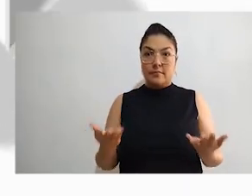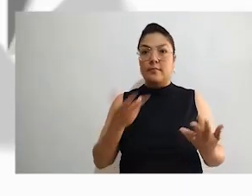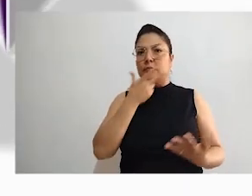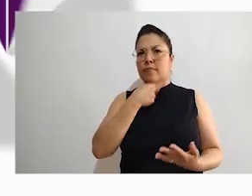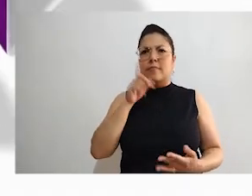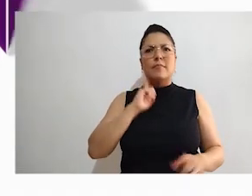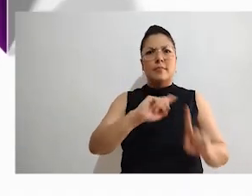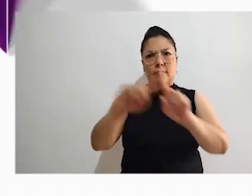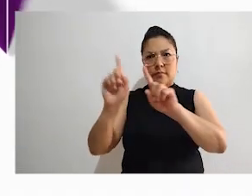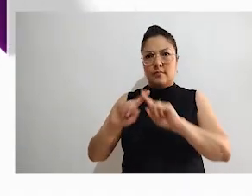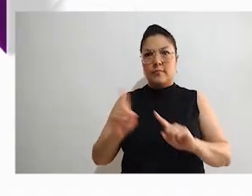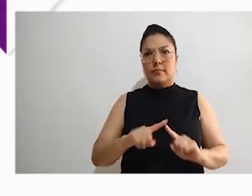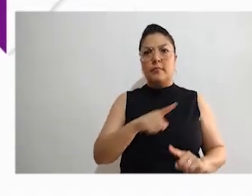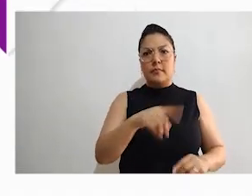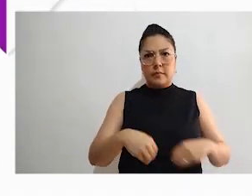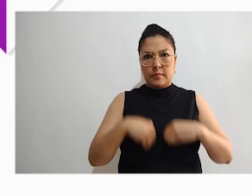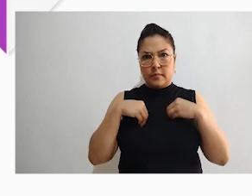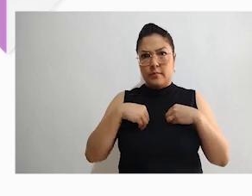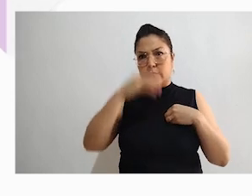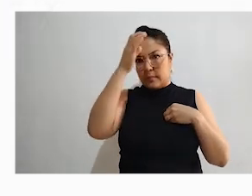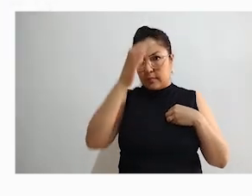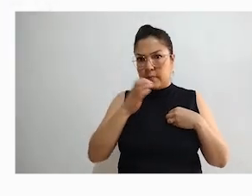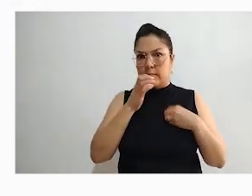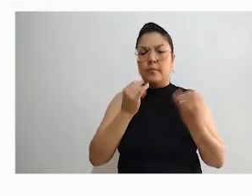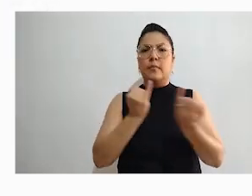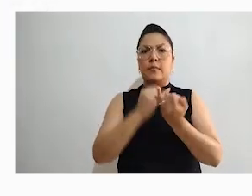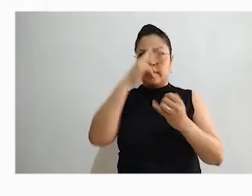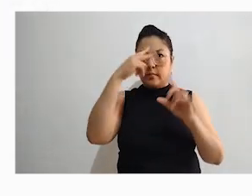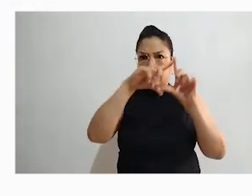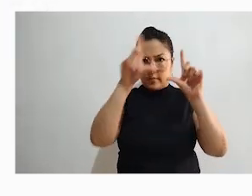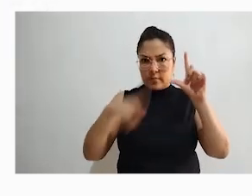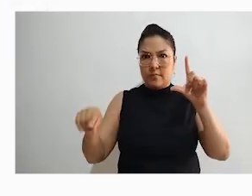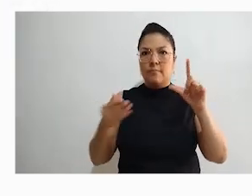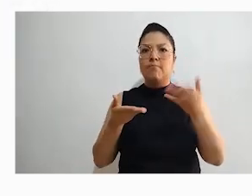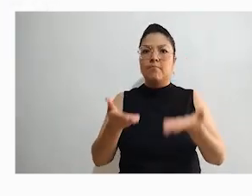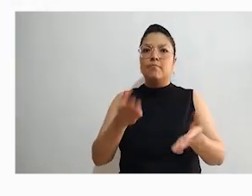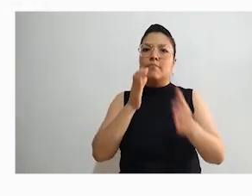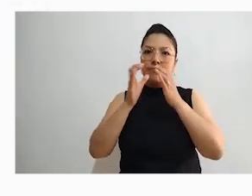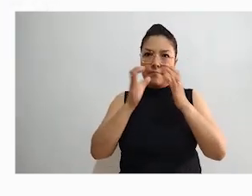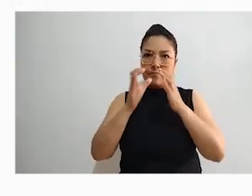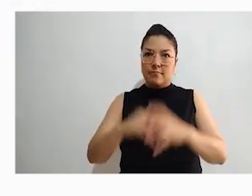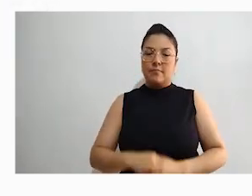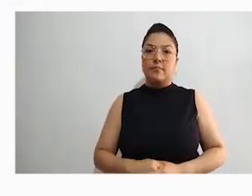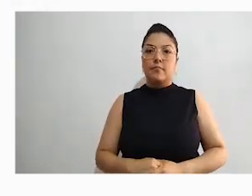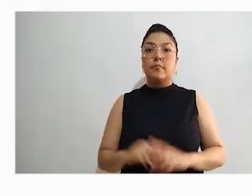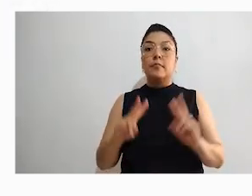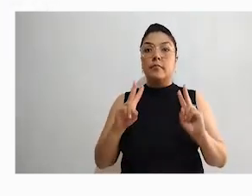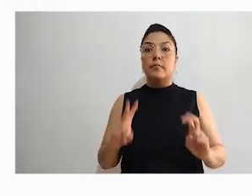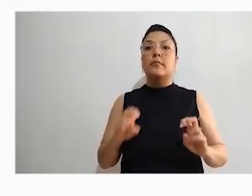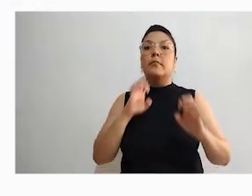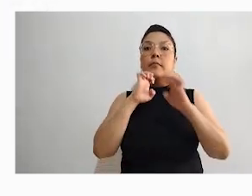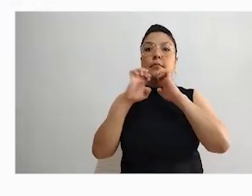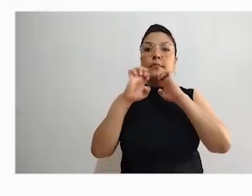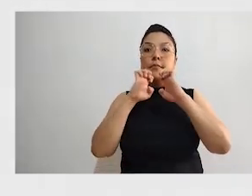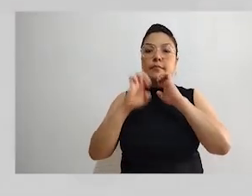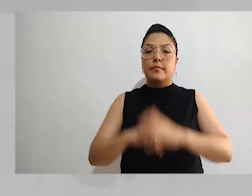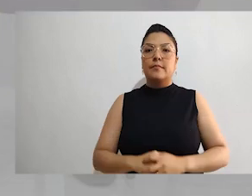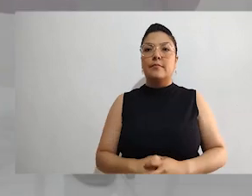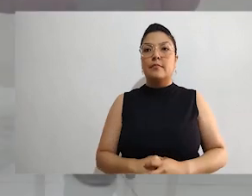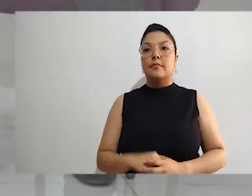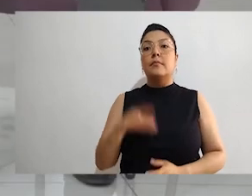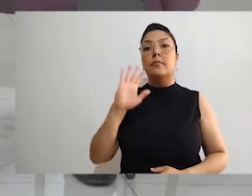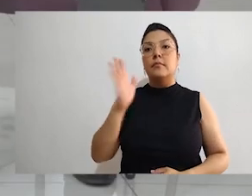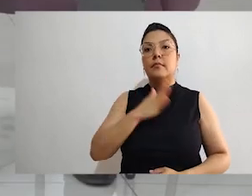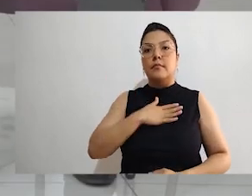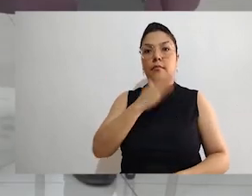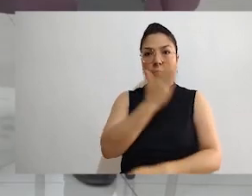vida democrática de Coahuila y de México en comunicación directa con usted. La entrevista. Muy